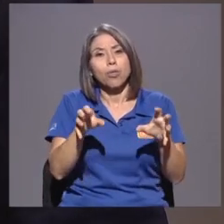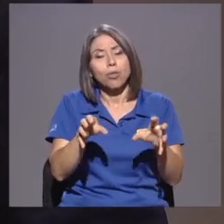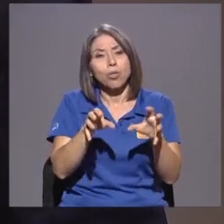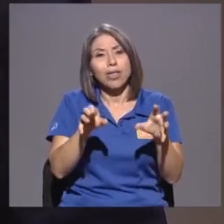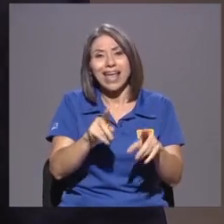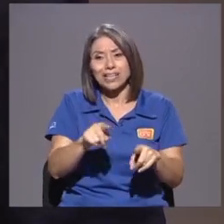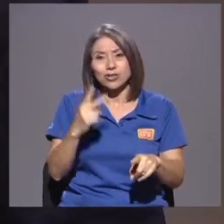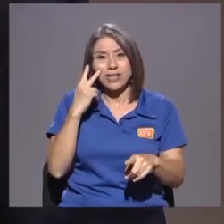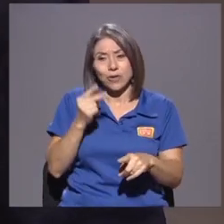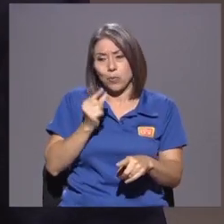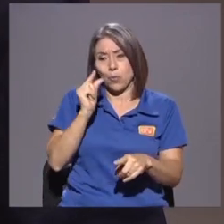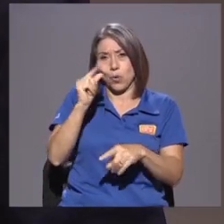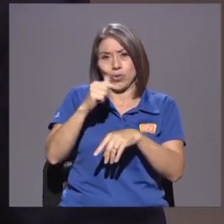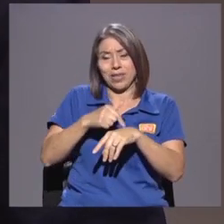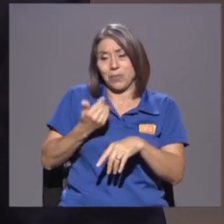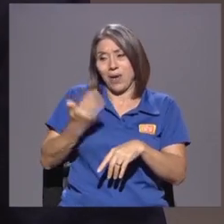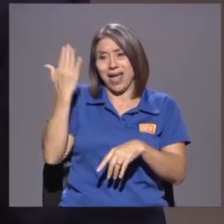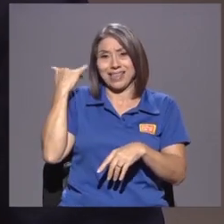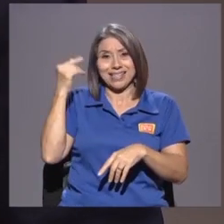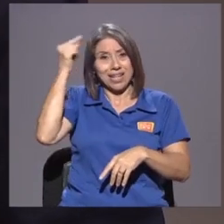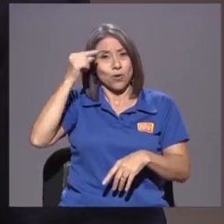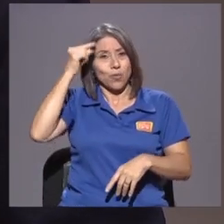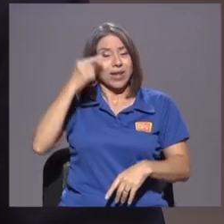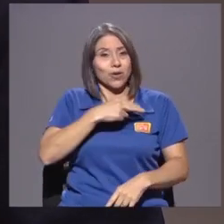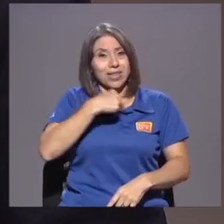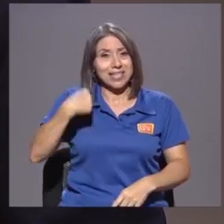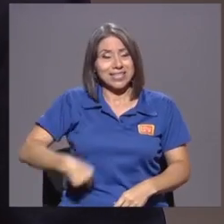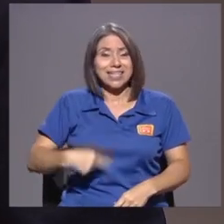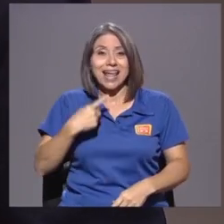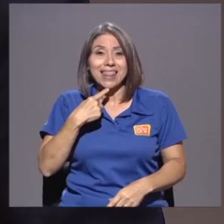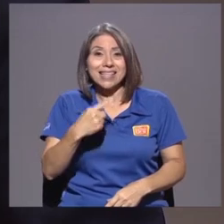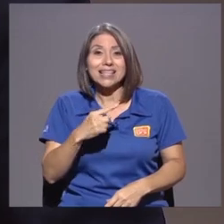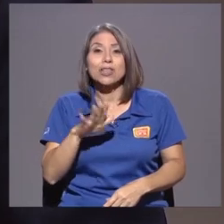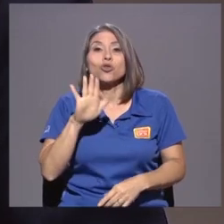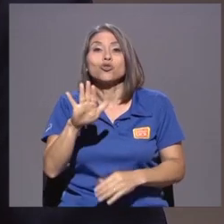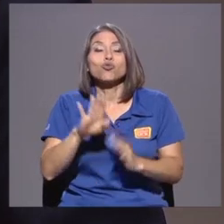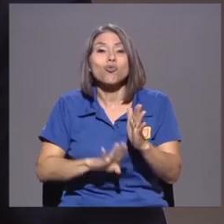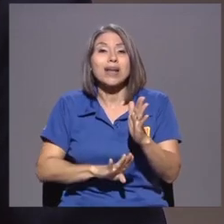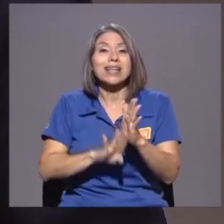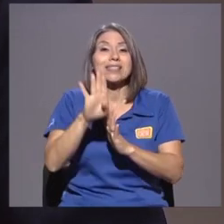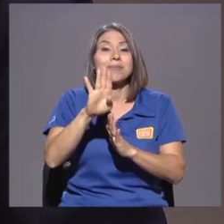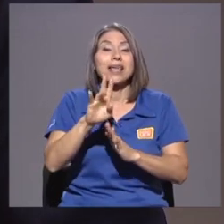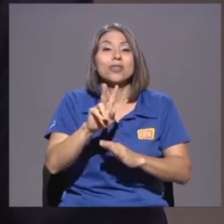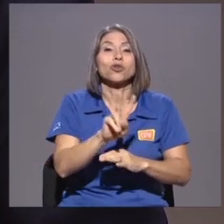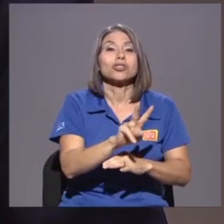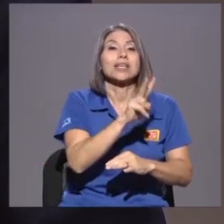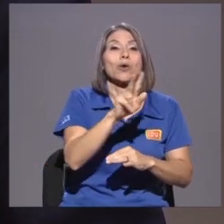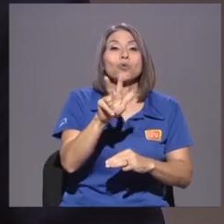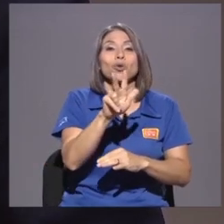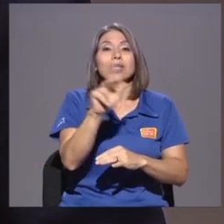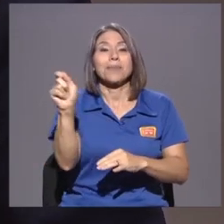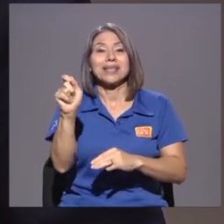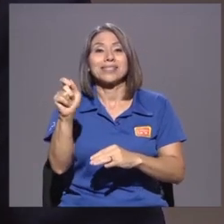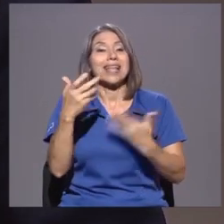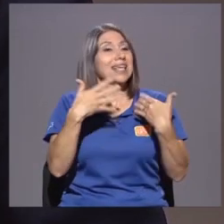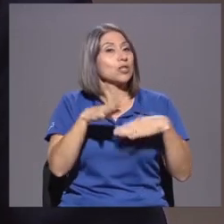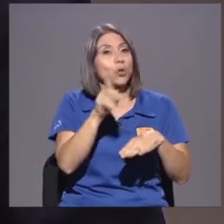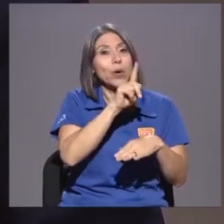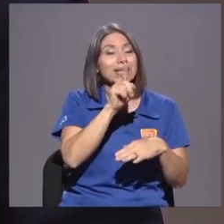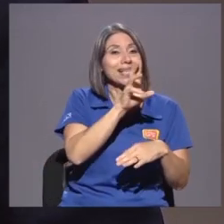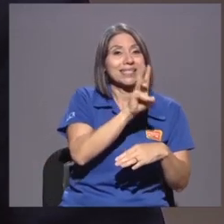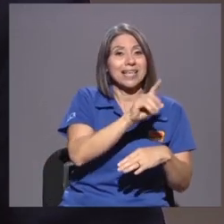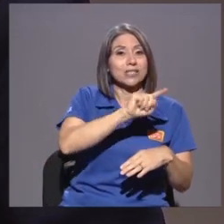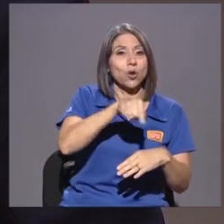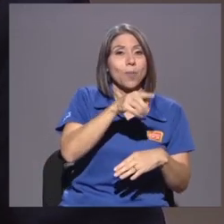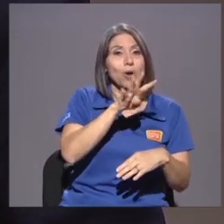del gobierno chino en el sentido de que su crecimiento del segundo trimestre de este año en lugar del 6,4 proyectado